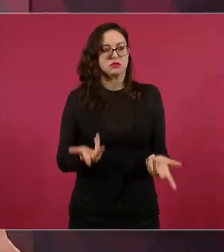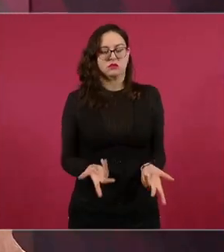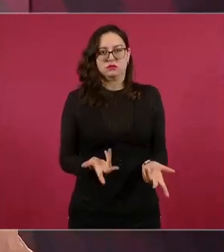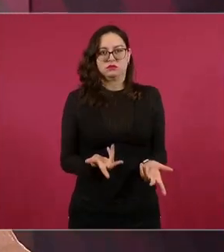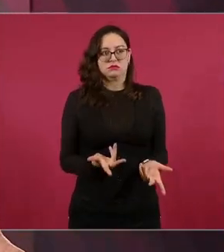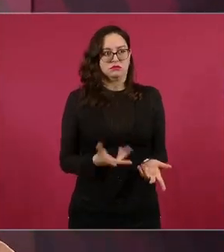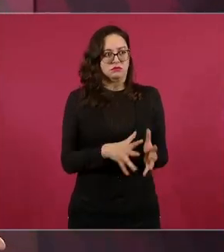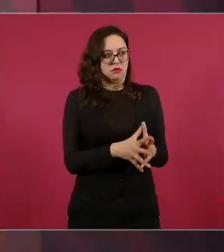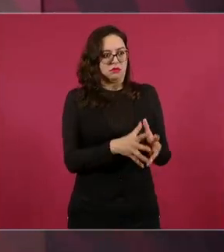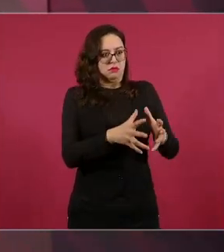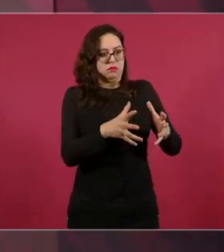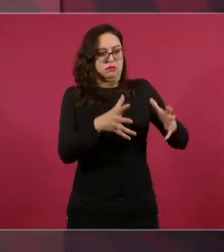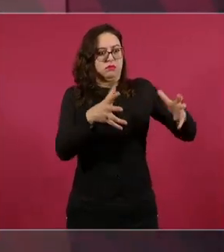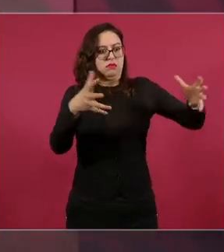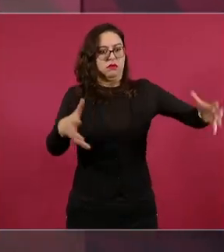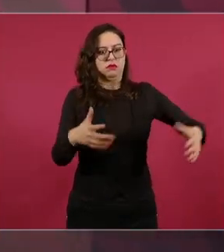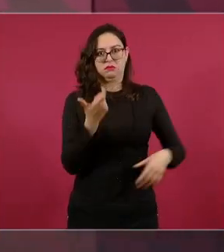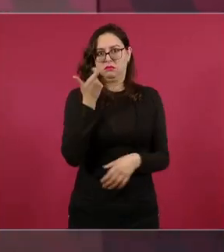ganan más.